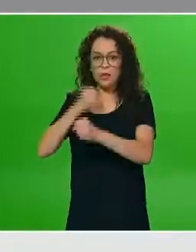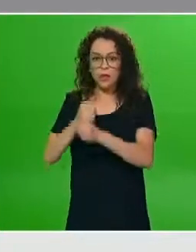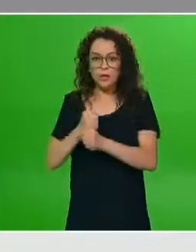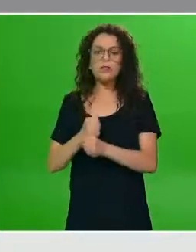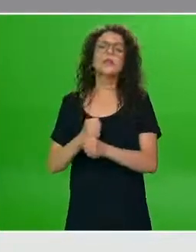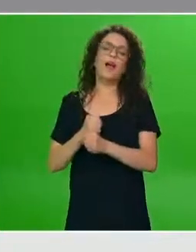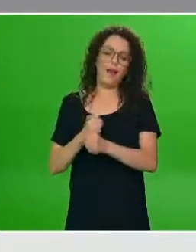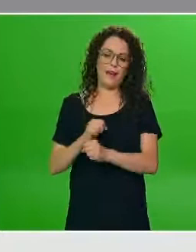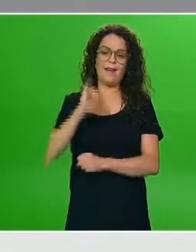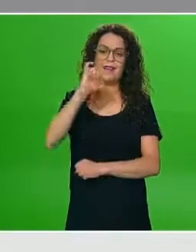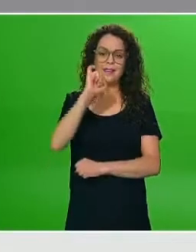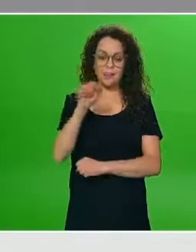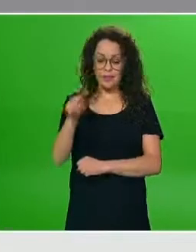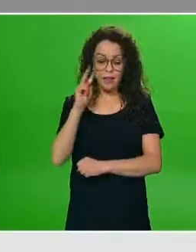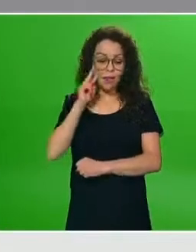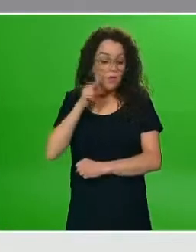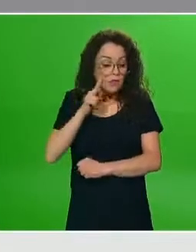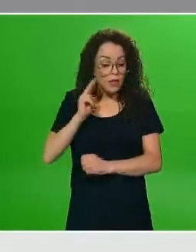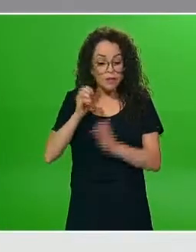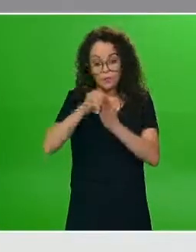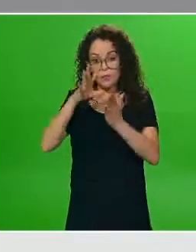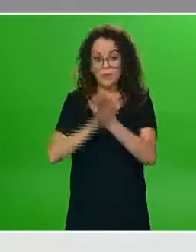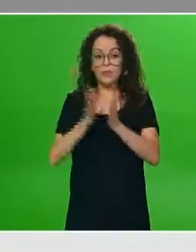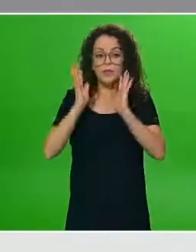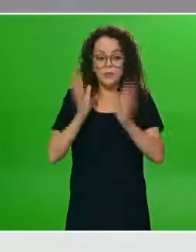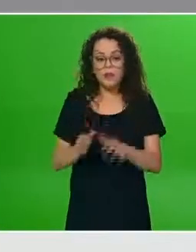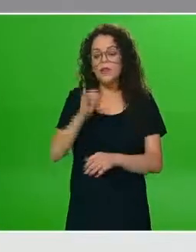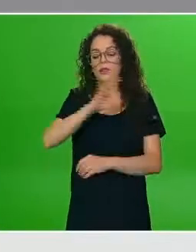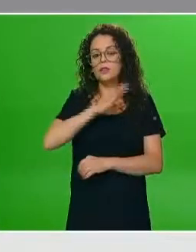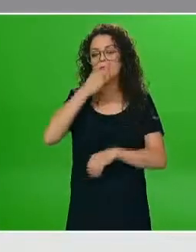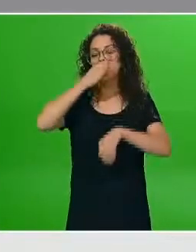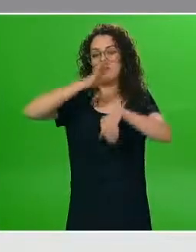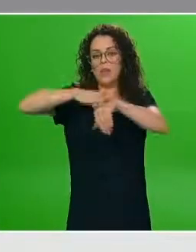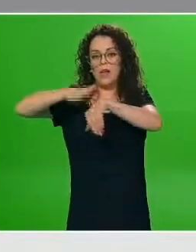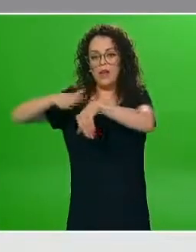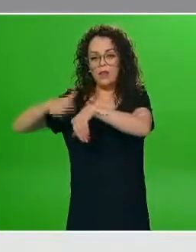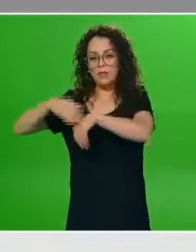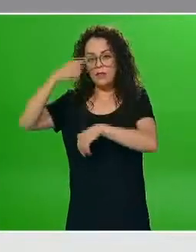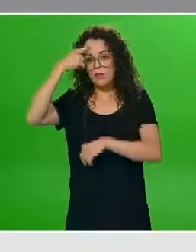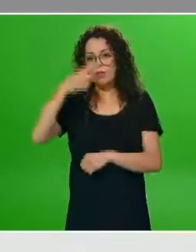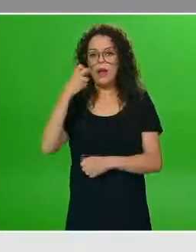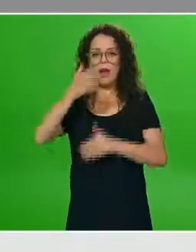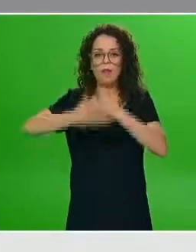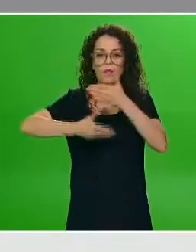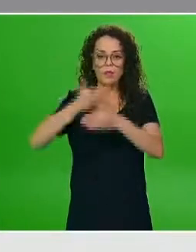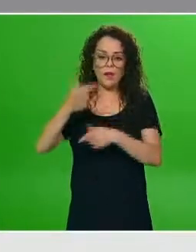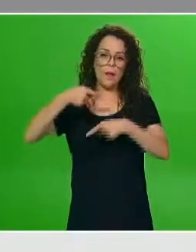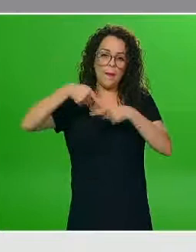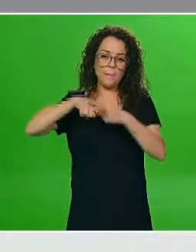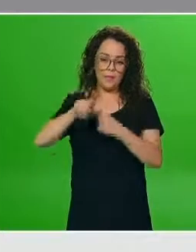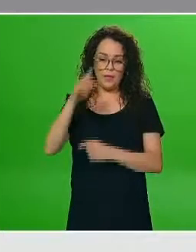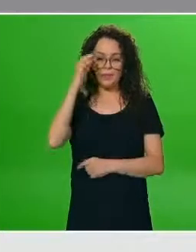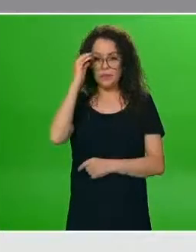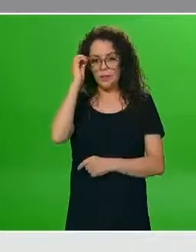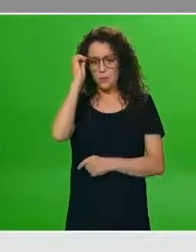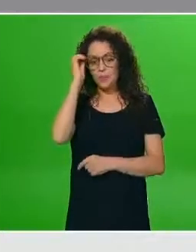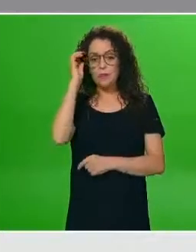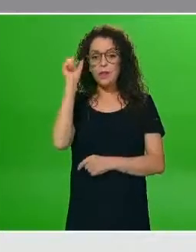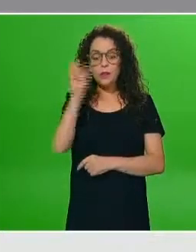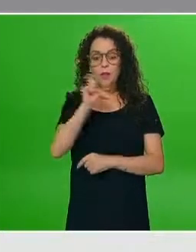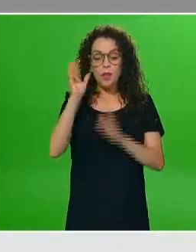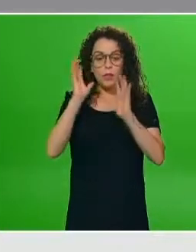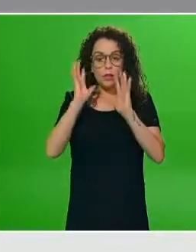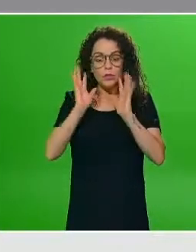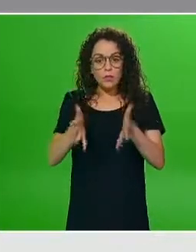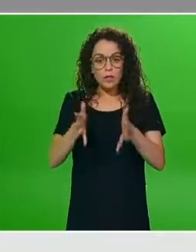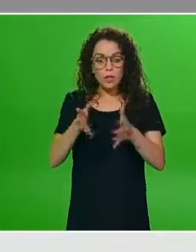considerar registrada y en su momento se convocará cuando se activen los puestos. Cuando se contesta